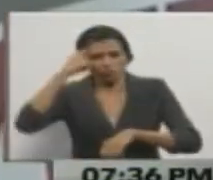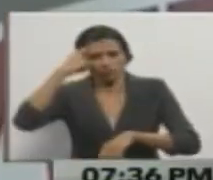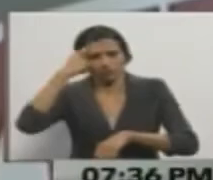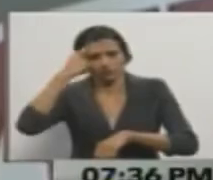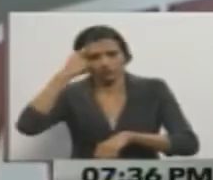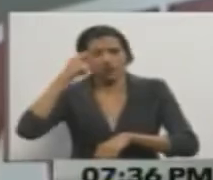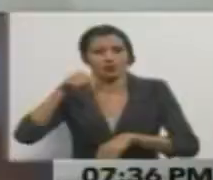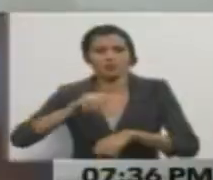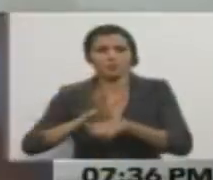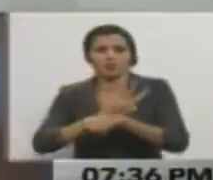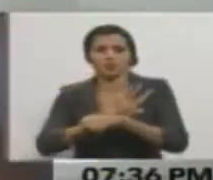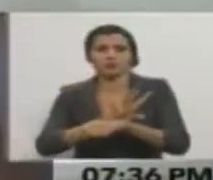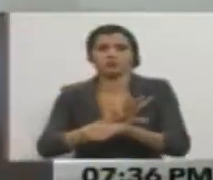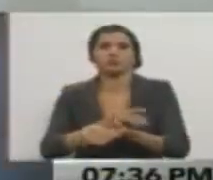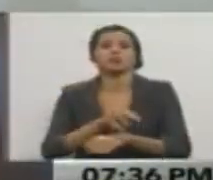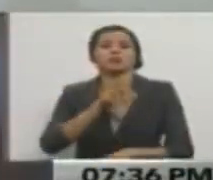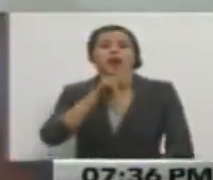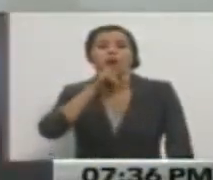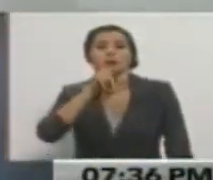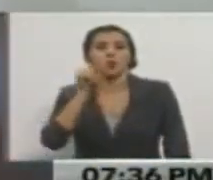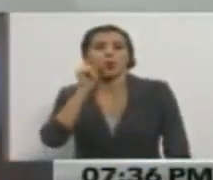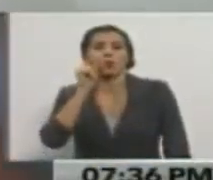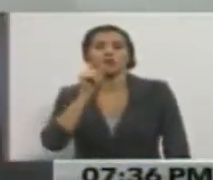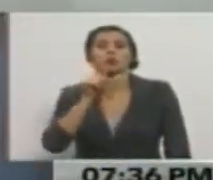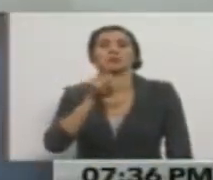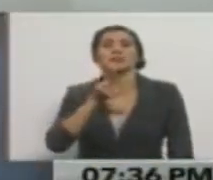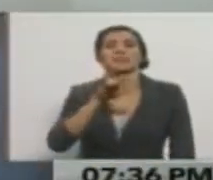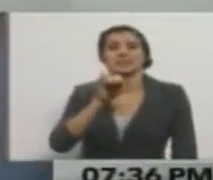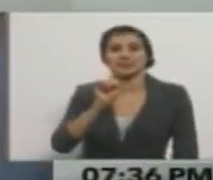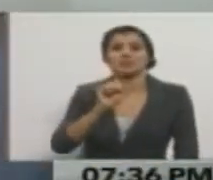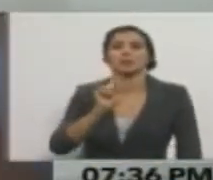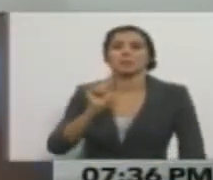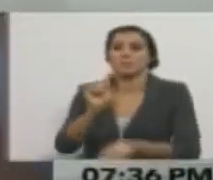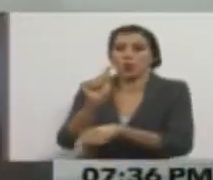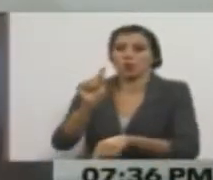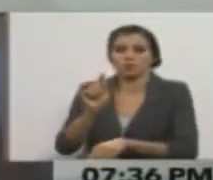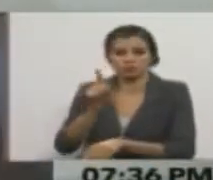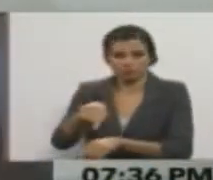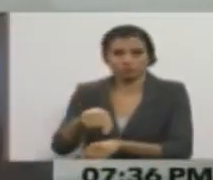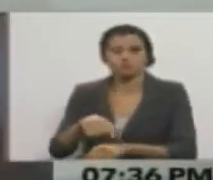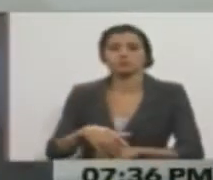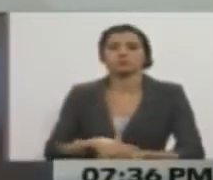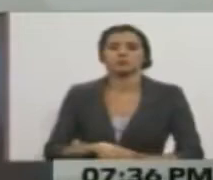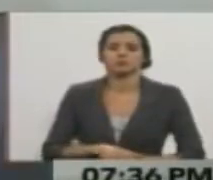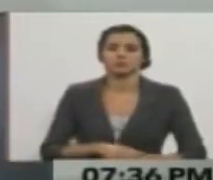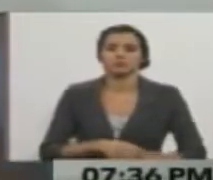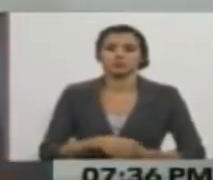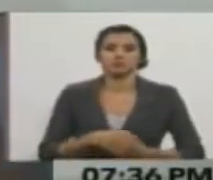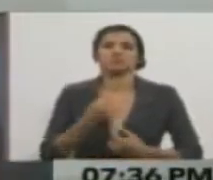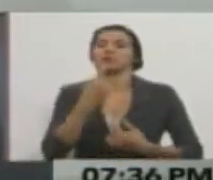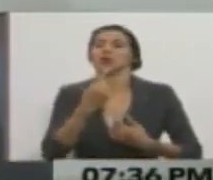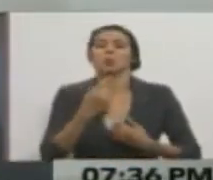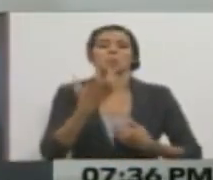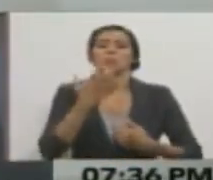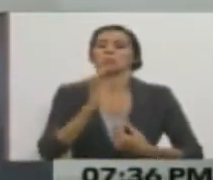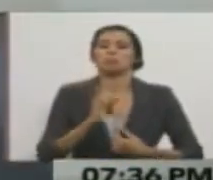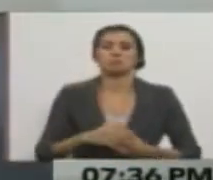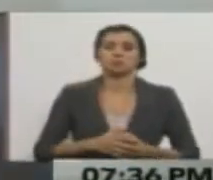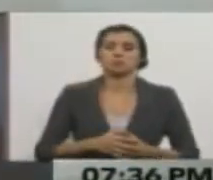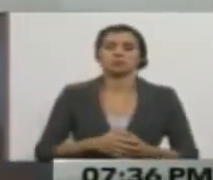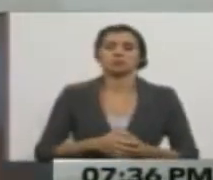Iguana, por Luis Florido, que planteó que él o